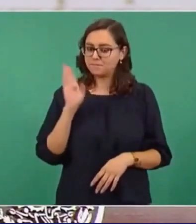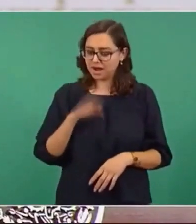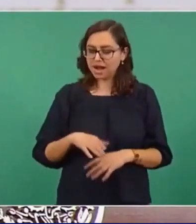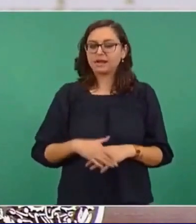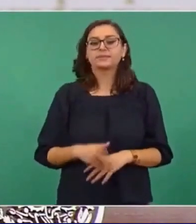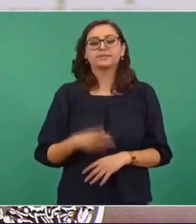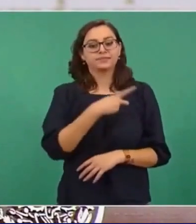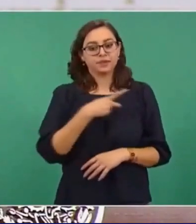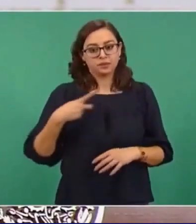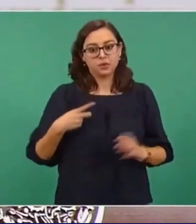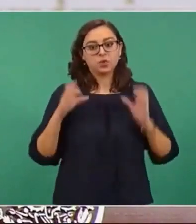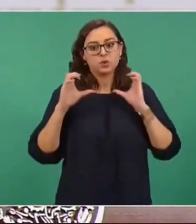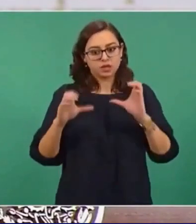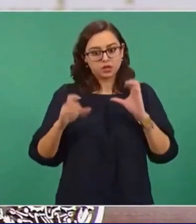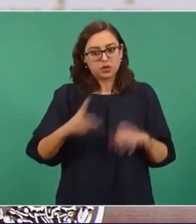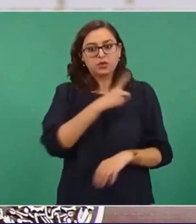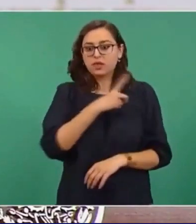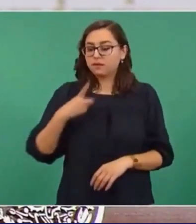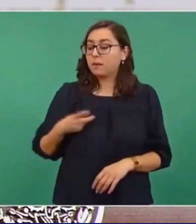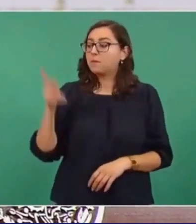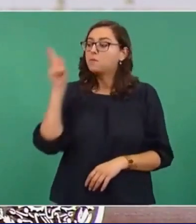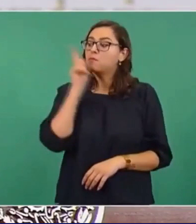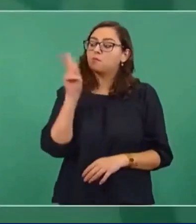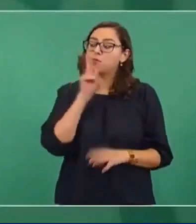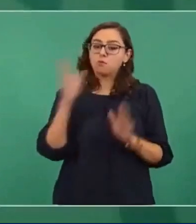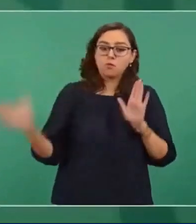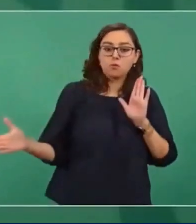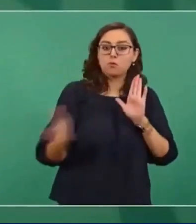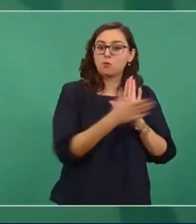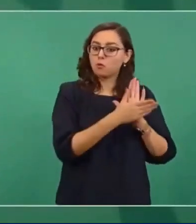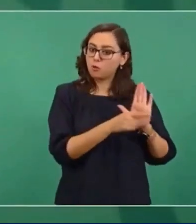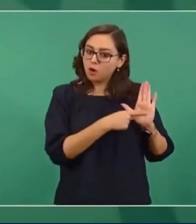tener elementos siempre, pruebas,